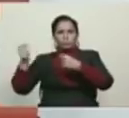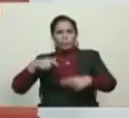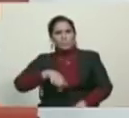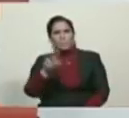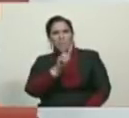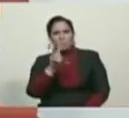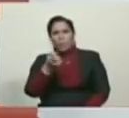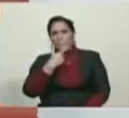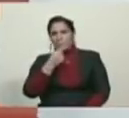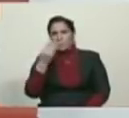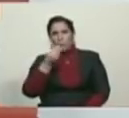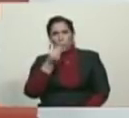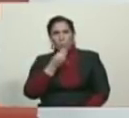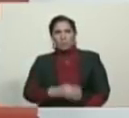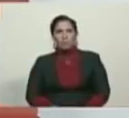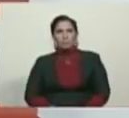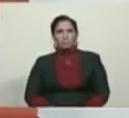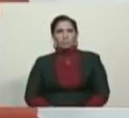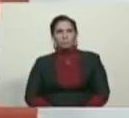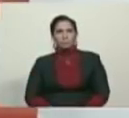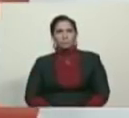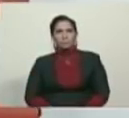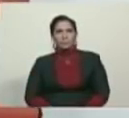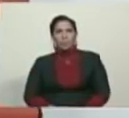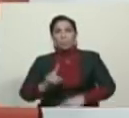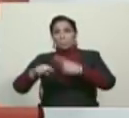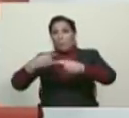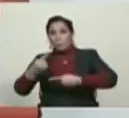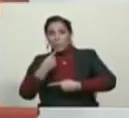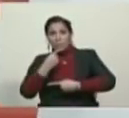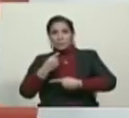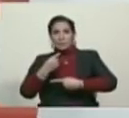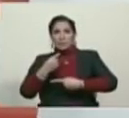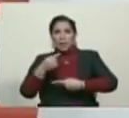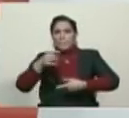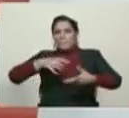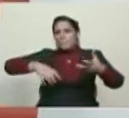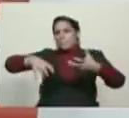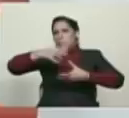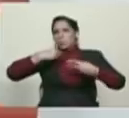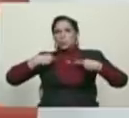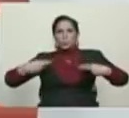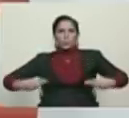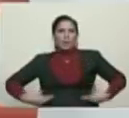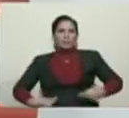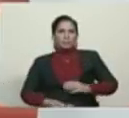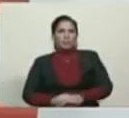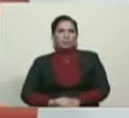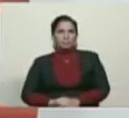y alimentos? Para luego decir que hay una crisis humanitaria.